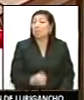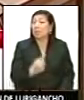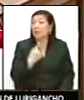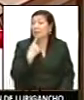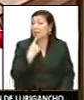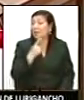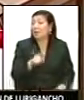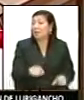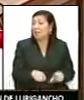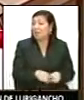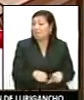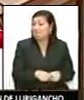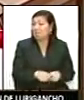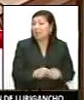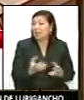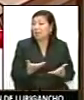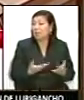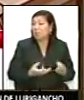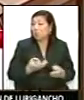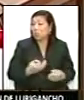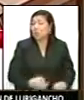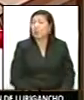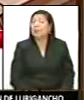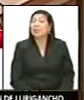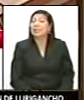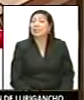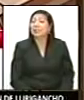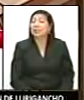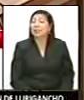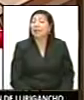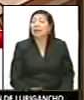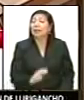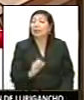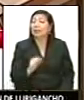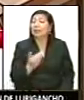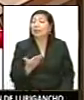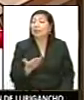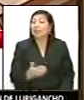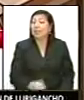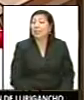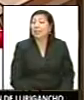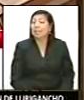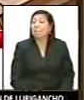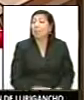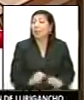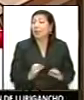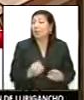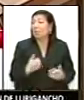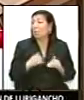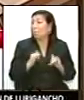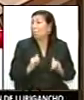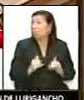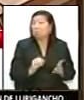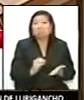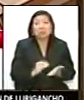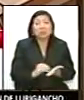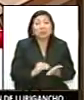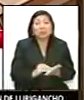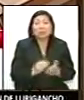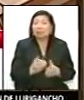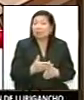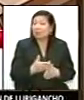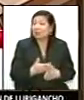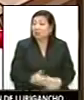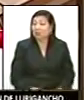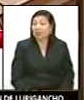descritos también por el tema de las sentencias judiciales y la jurisprudencia que existe al respecto, yo creo que me quedo resaltando la parte